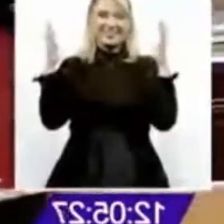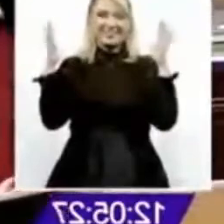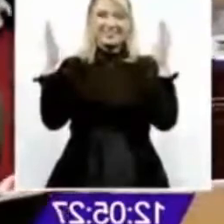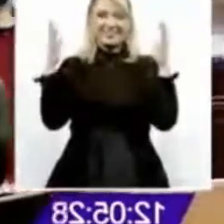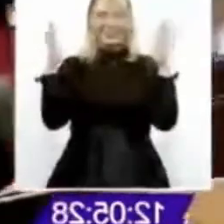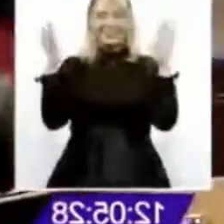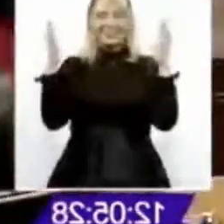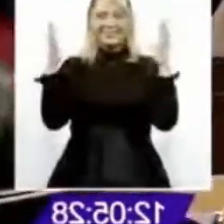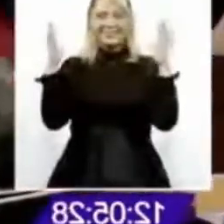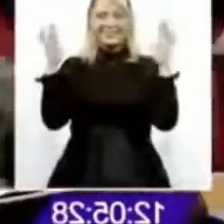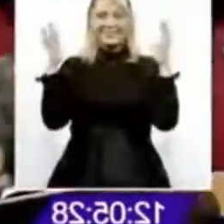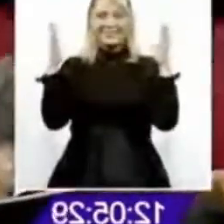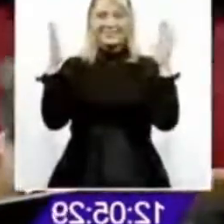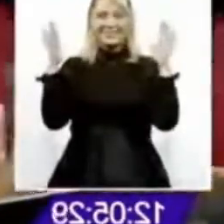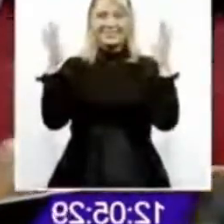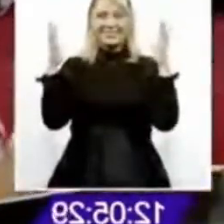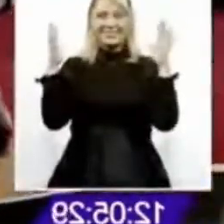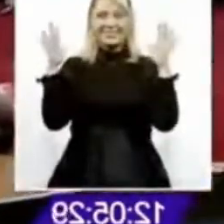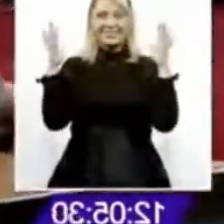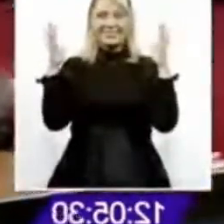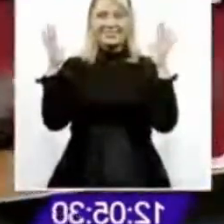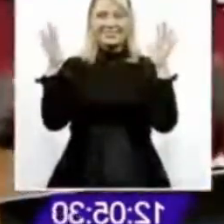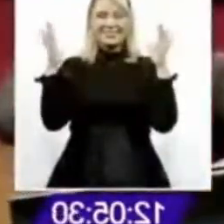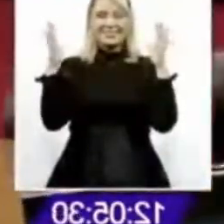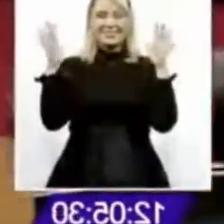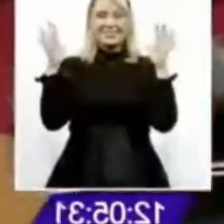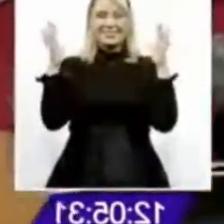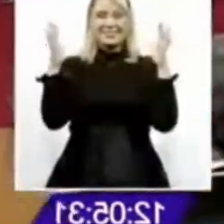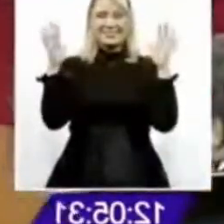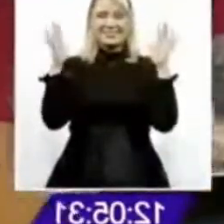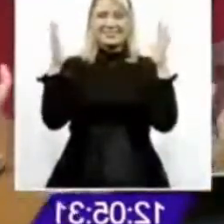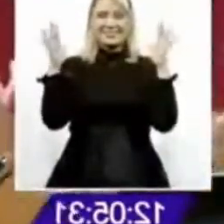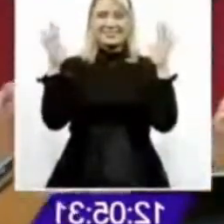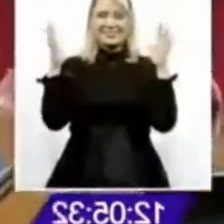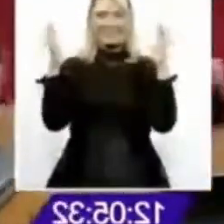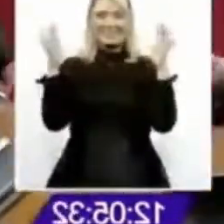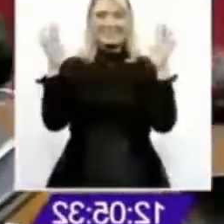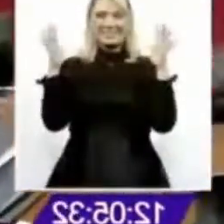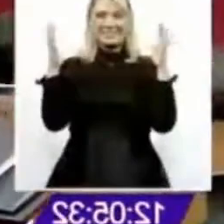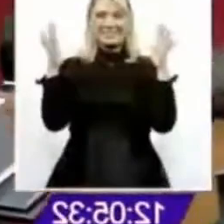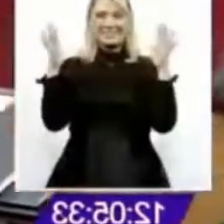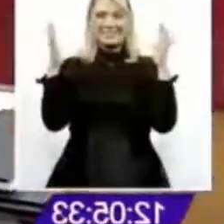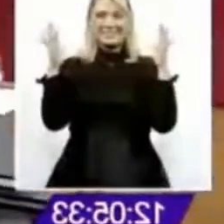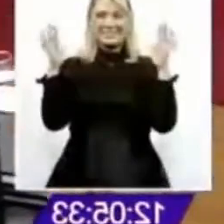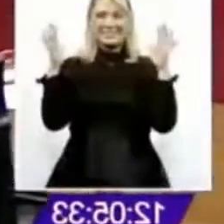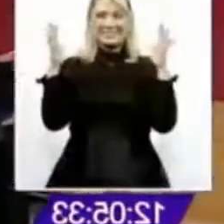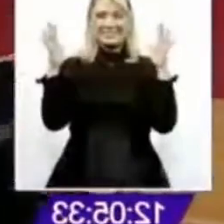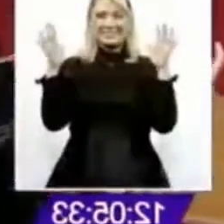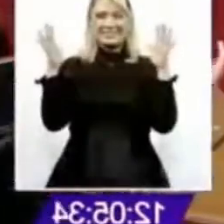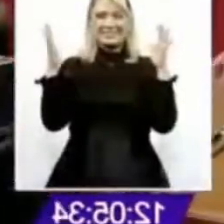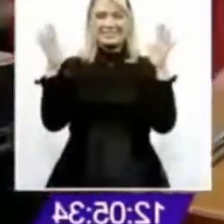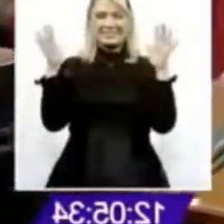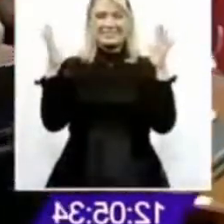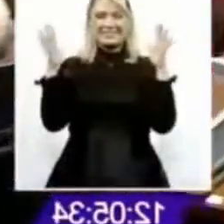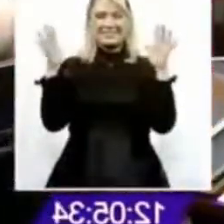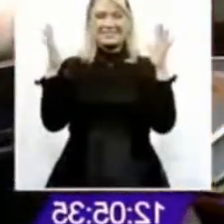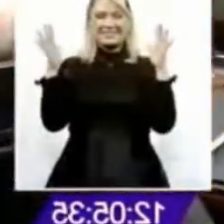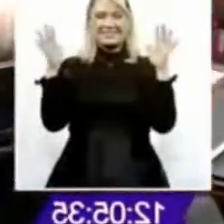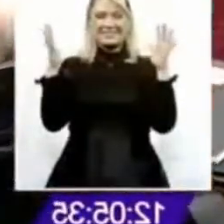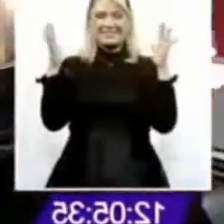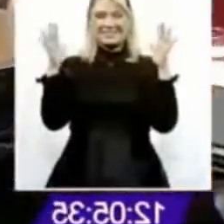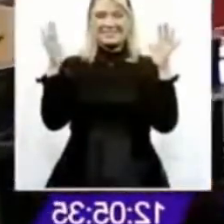No, bueno, qué palabras de Norma Piña, y bueno, entre ellos se aplauden en este